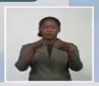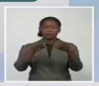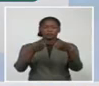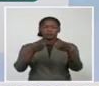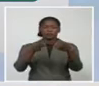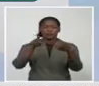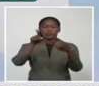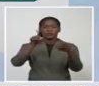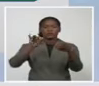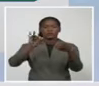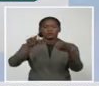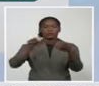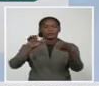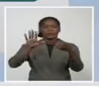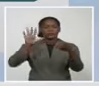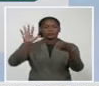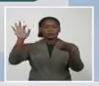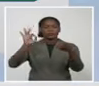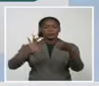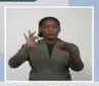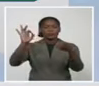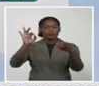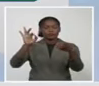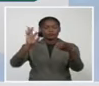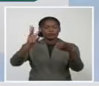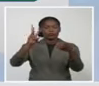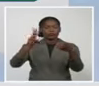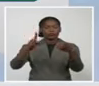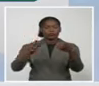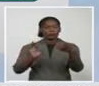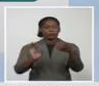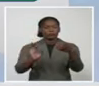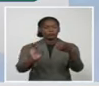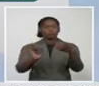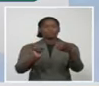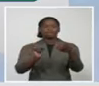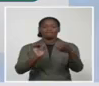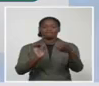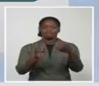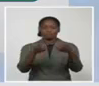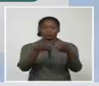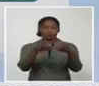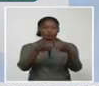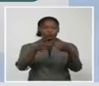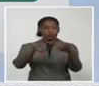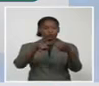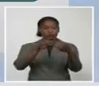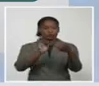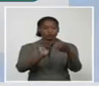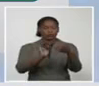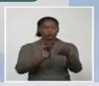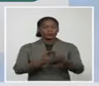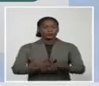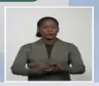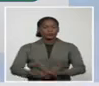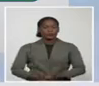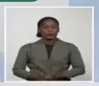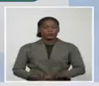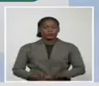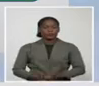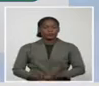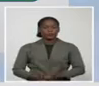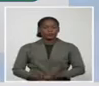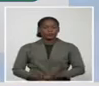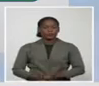17,5% de todos los casos que se diagnosticaron en Cuba ayer tienen menos de 20 años.